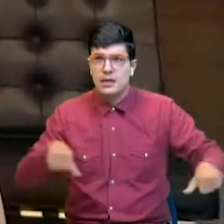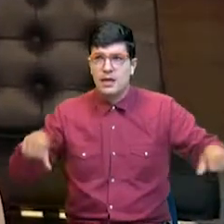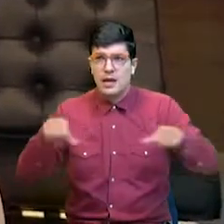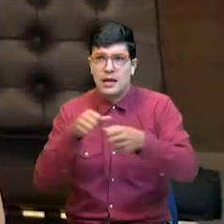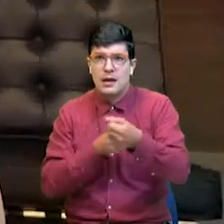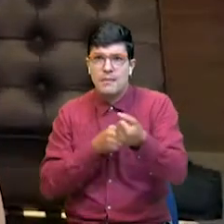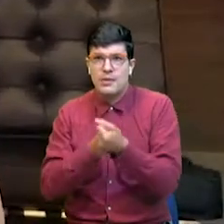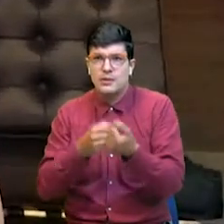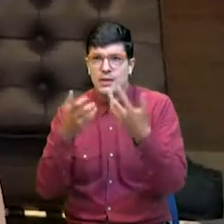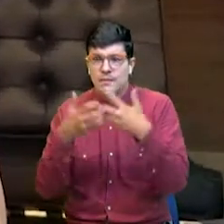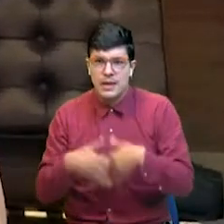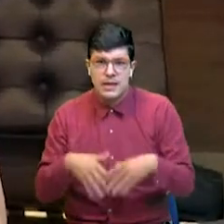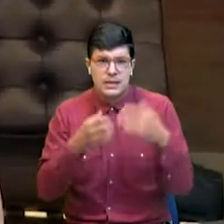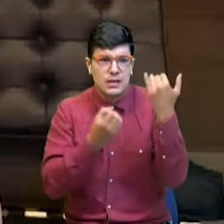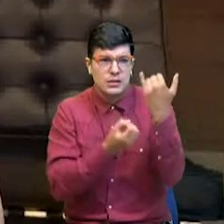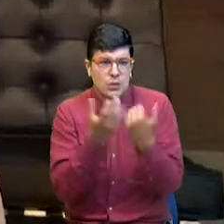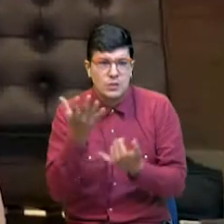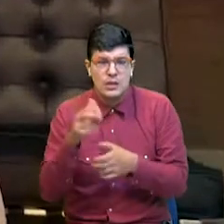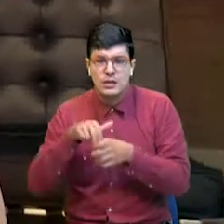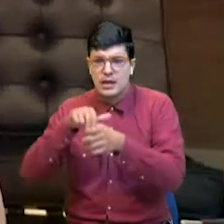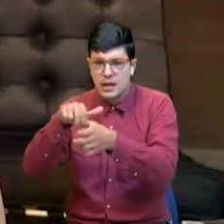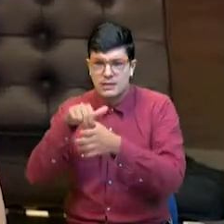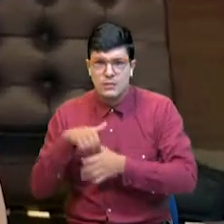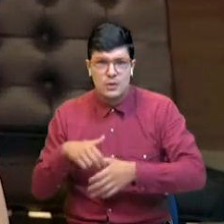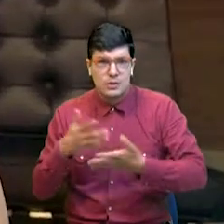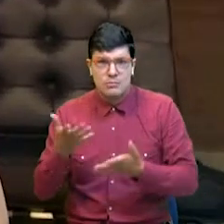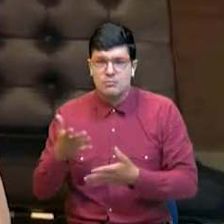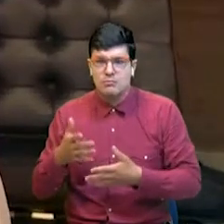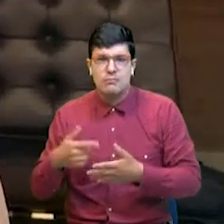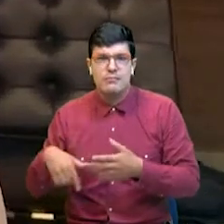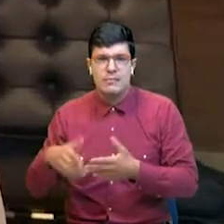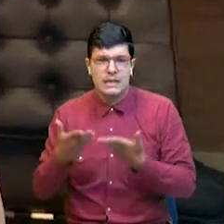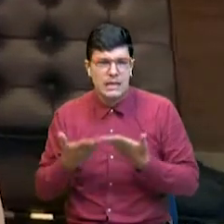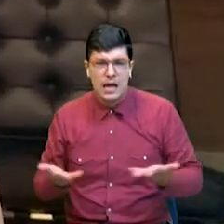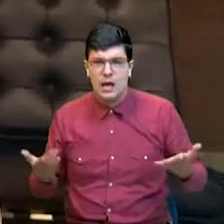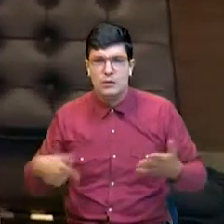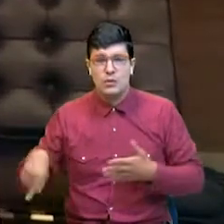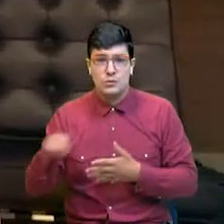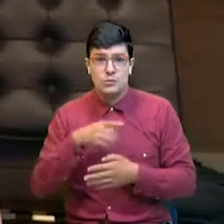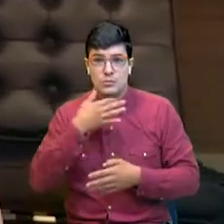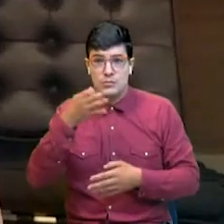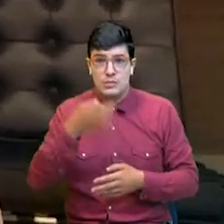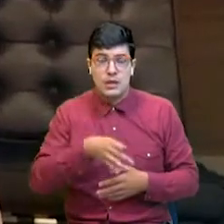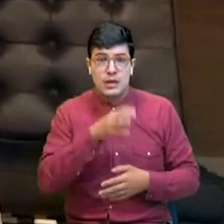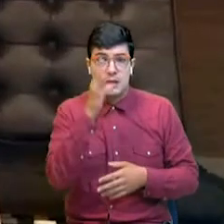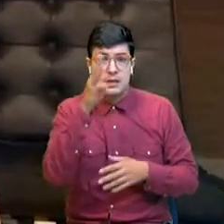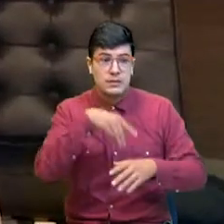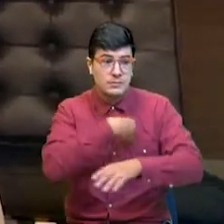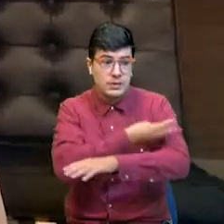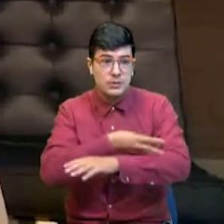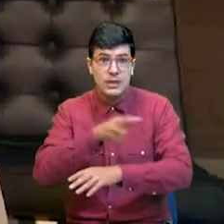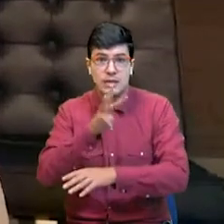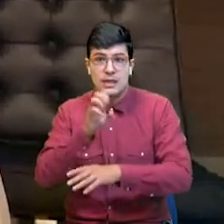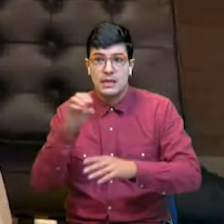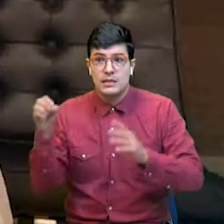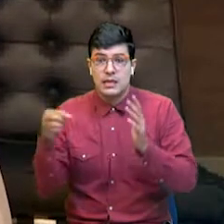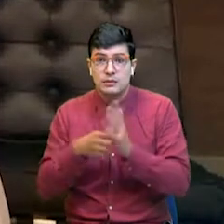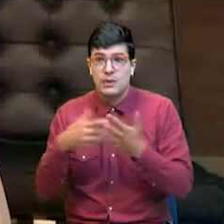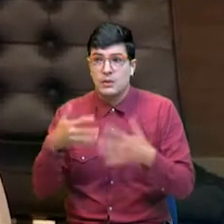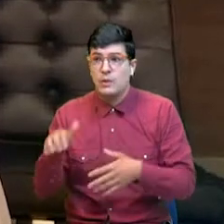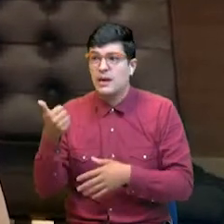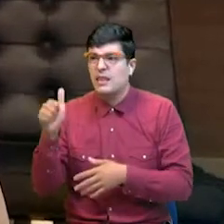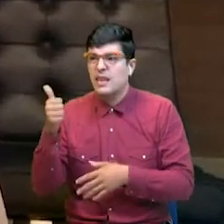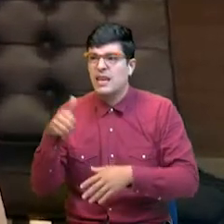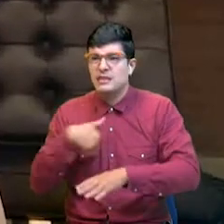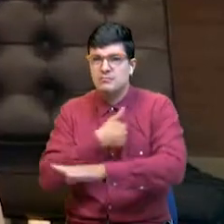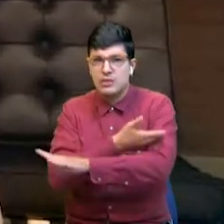empresarios, para los industriales, para el transporte de carga, que sin duda pasaremos de cerca de 3.700.000 a 10 millones